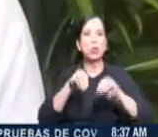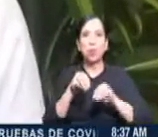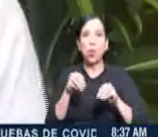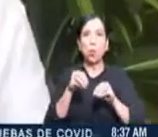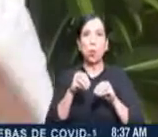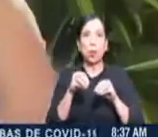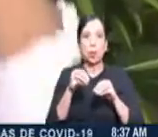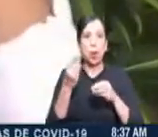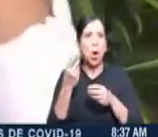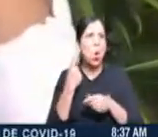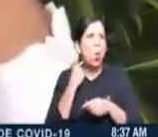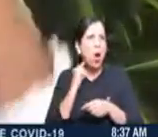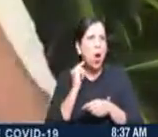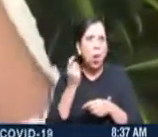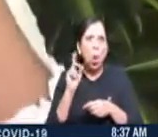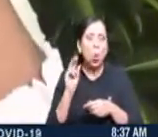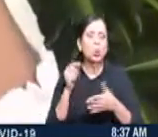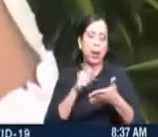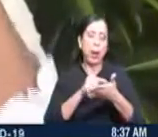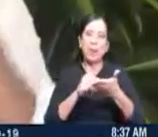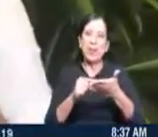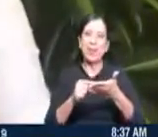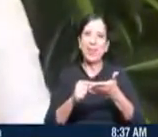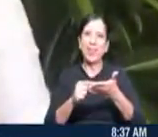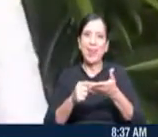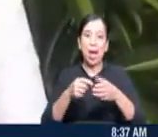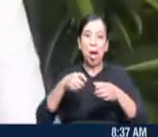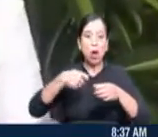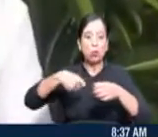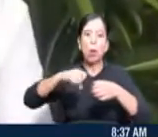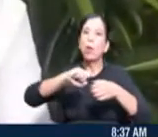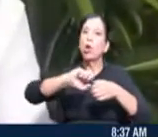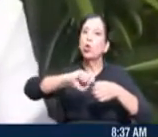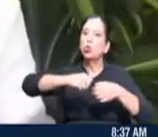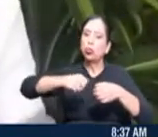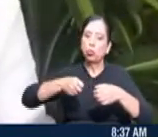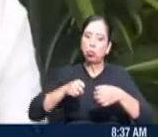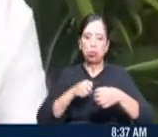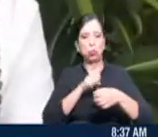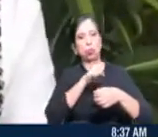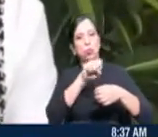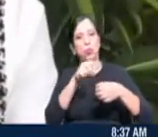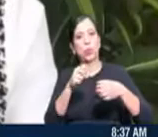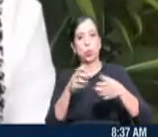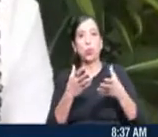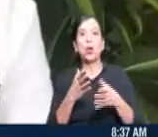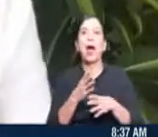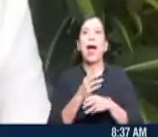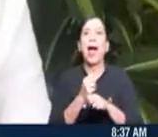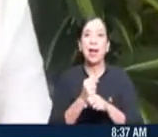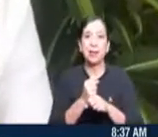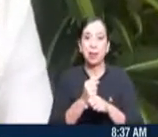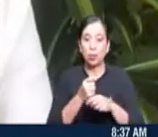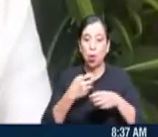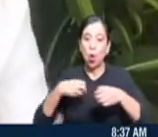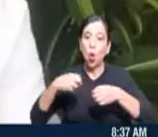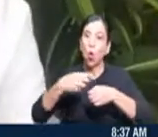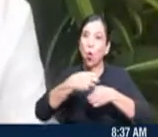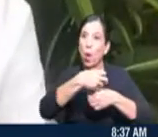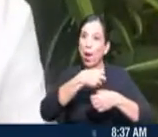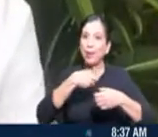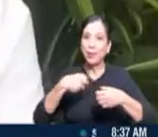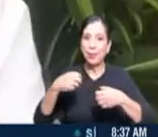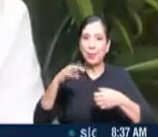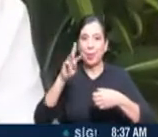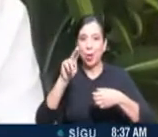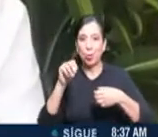fijando en el precio, pero él mira la lata de tuna y se dice que no, que ha sido una tuna en una pesca responsable, esa